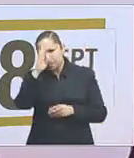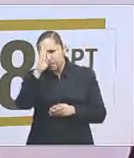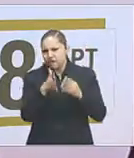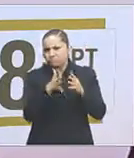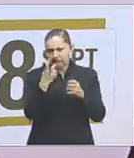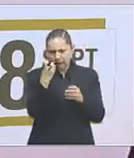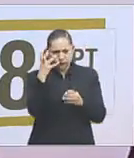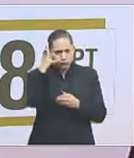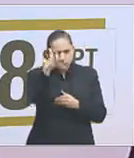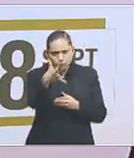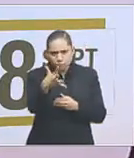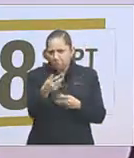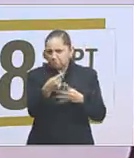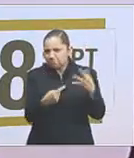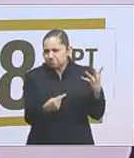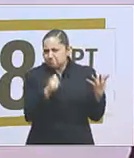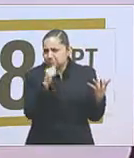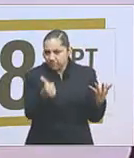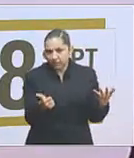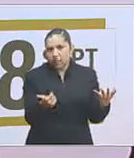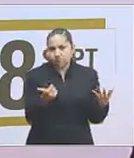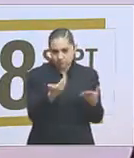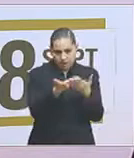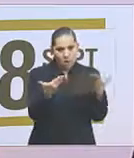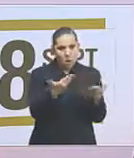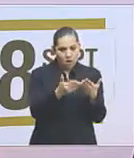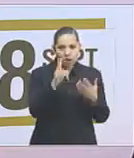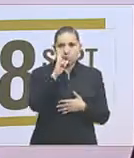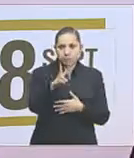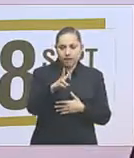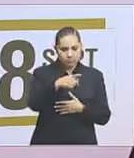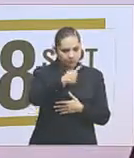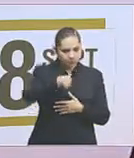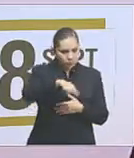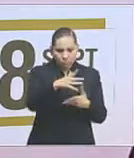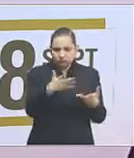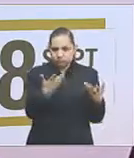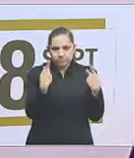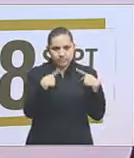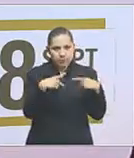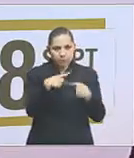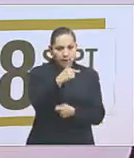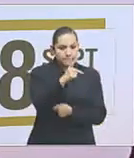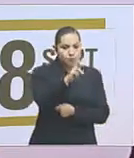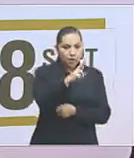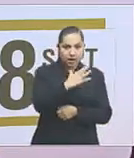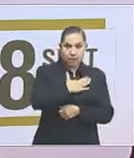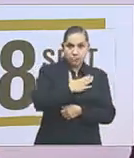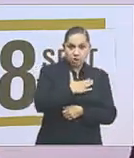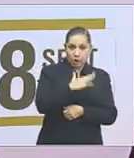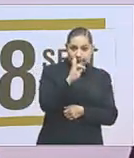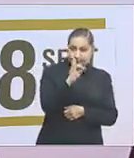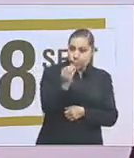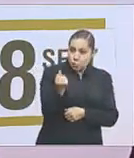como el poder es tan disperso que un tweet de cualquier persona con un cierto grado de influencia en las redes